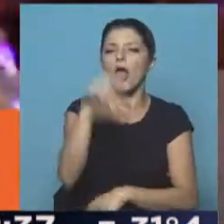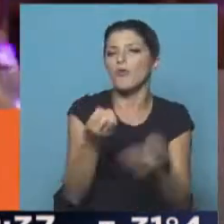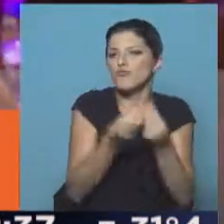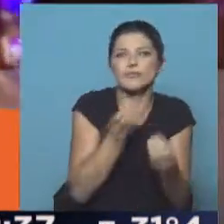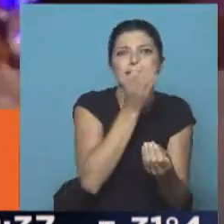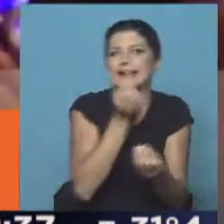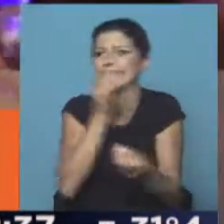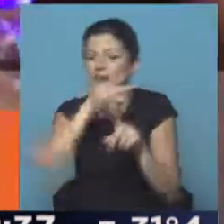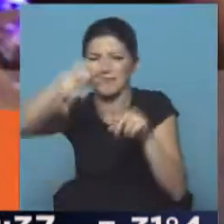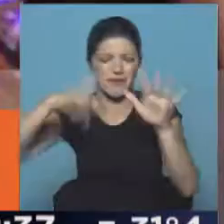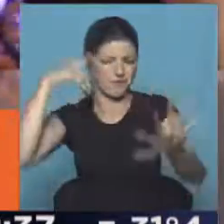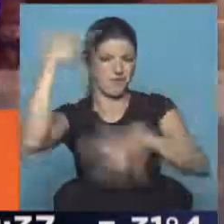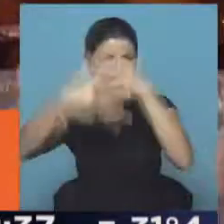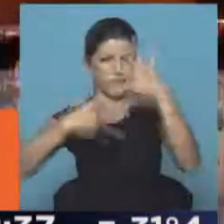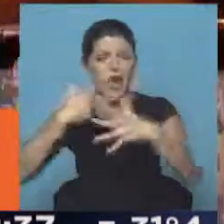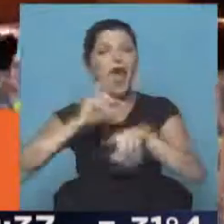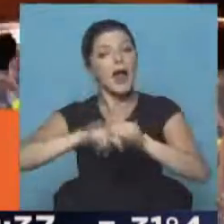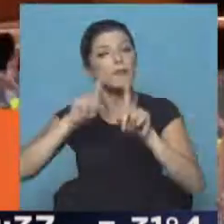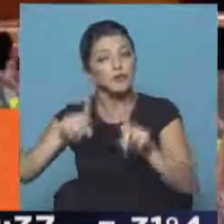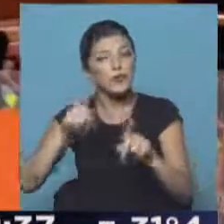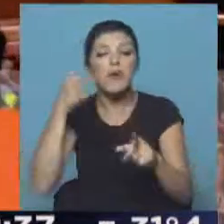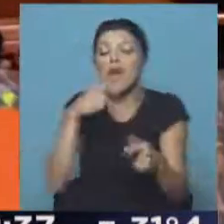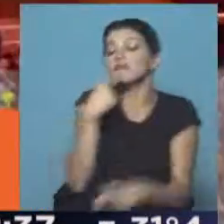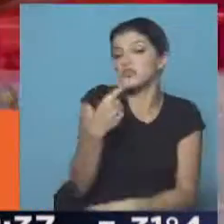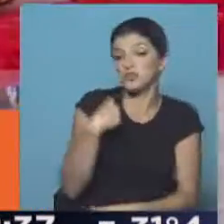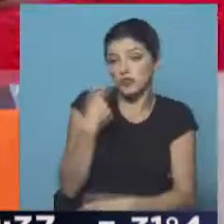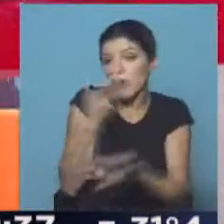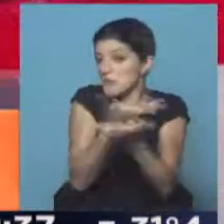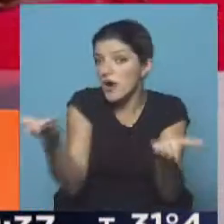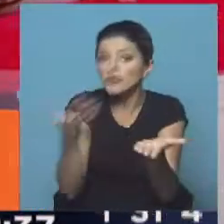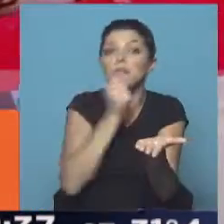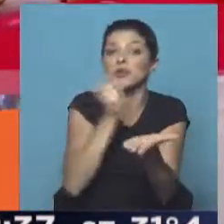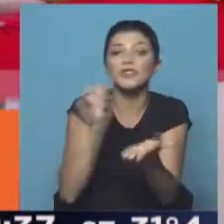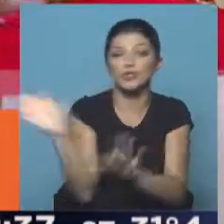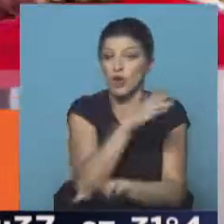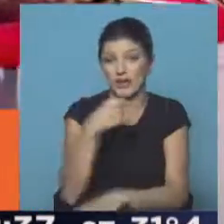lo relativiza al afirmar que le da a los medios lo que quieren.